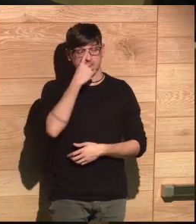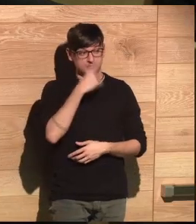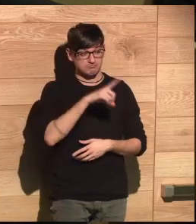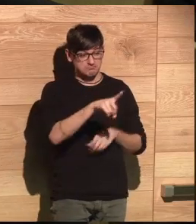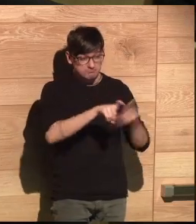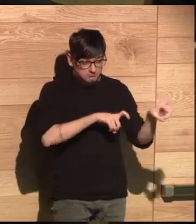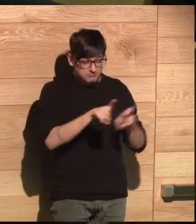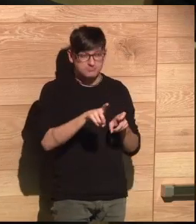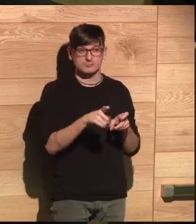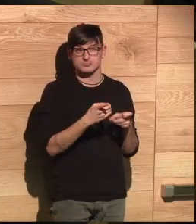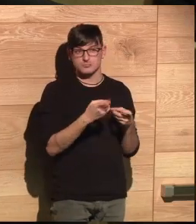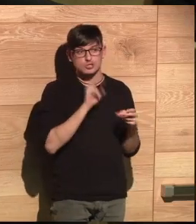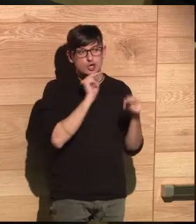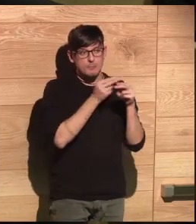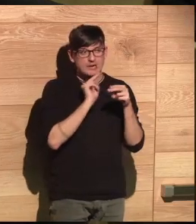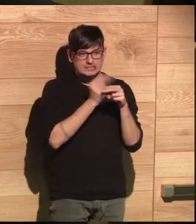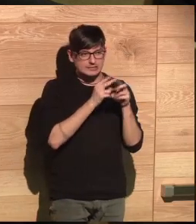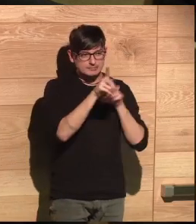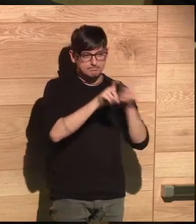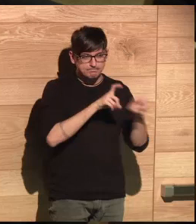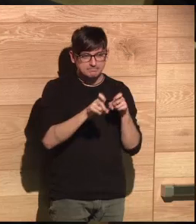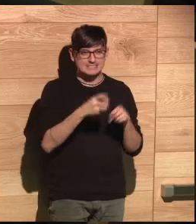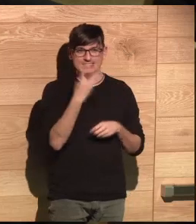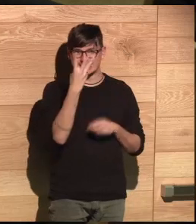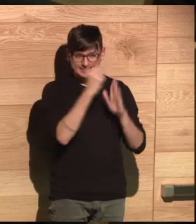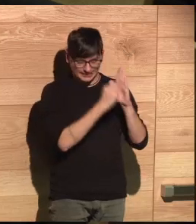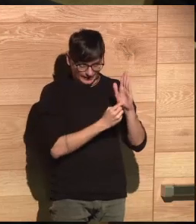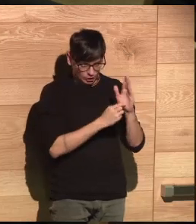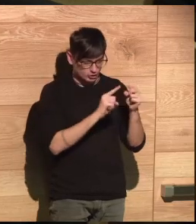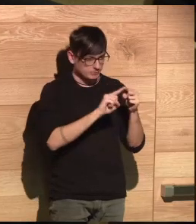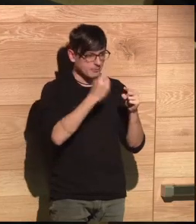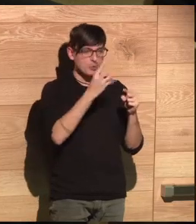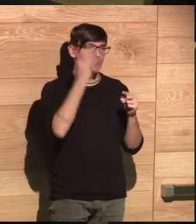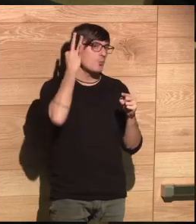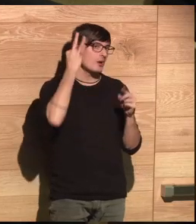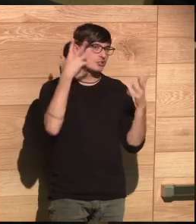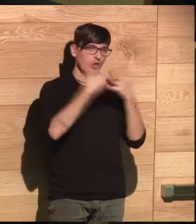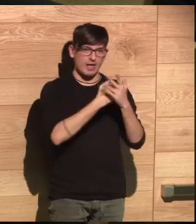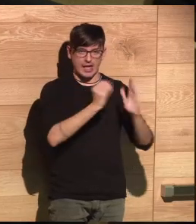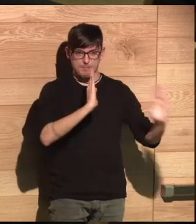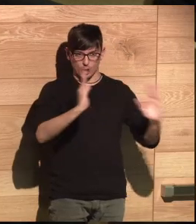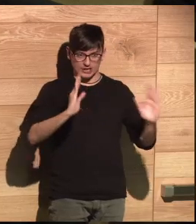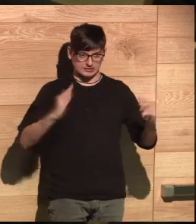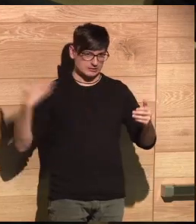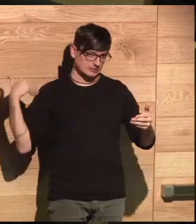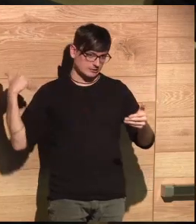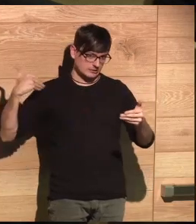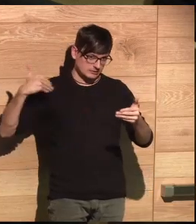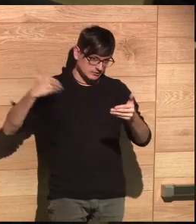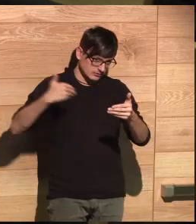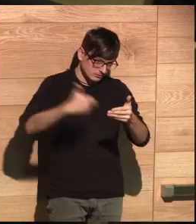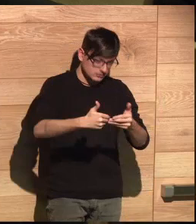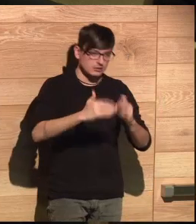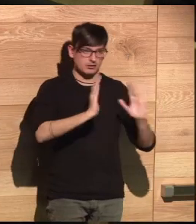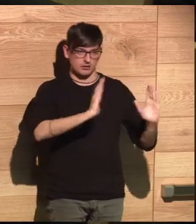Elegimos los nombres de las mujeres atendiendo a 3 criterios. El primero es que fueran mujeres de todas las épocas, que fueran